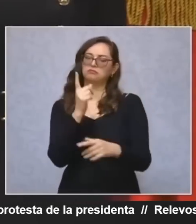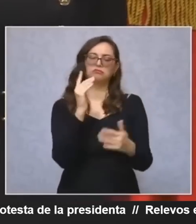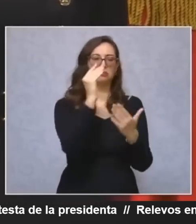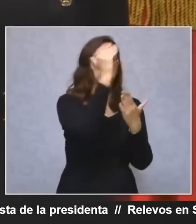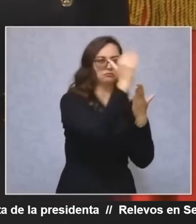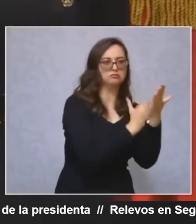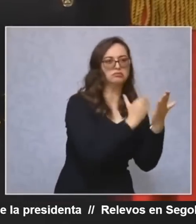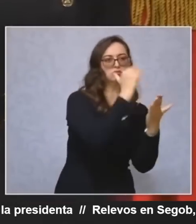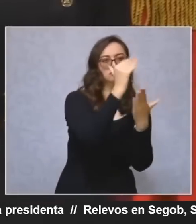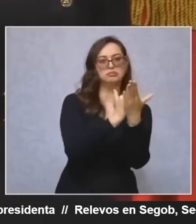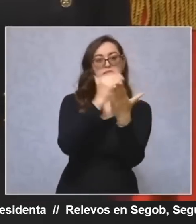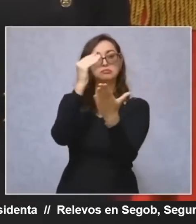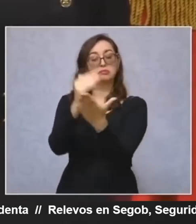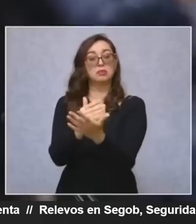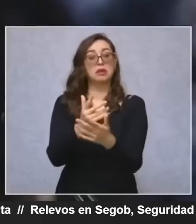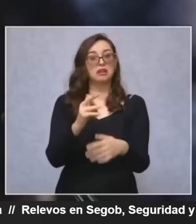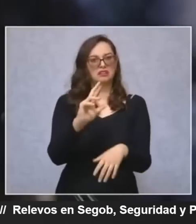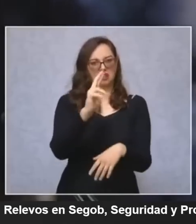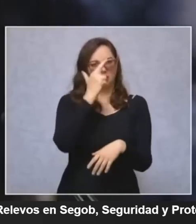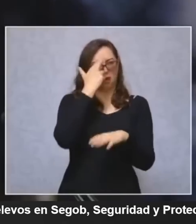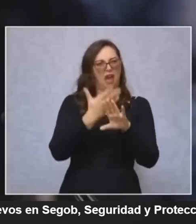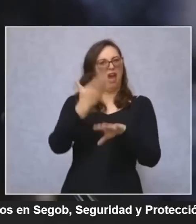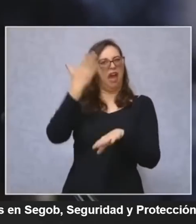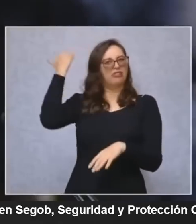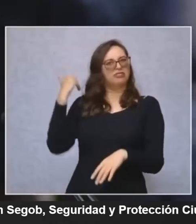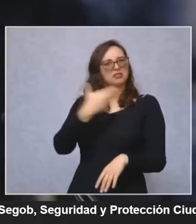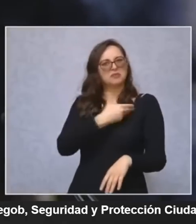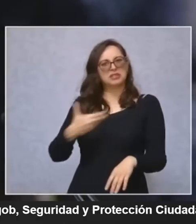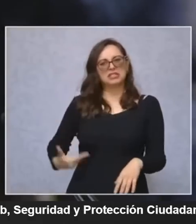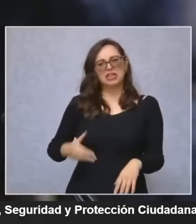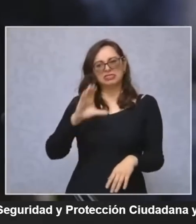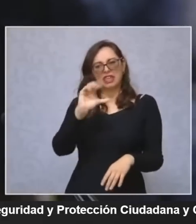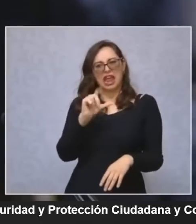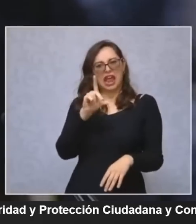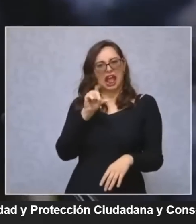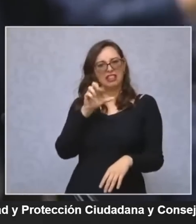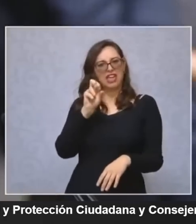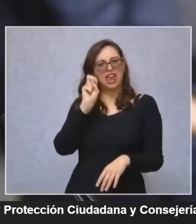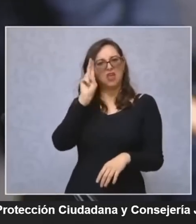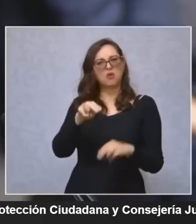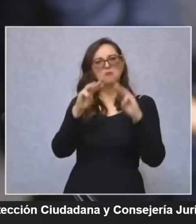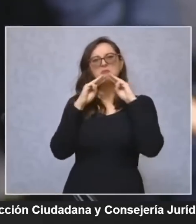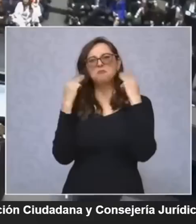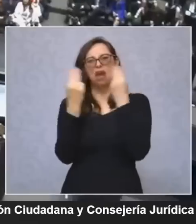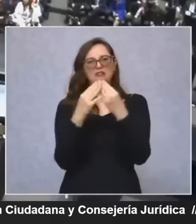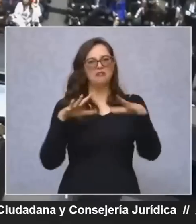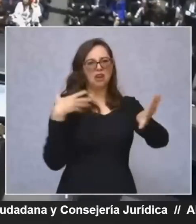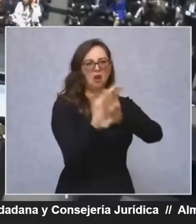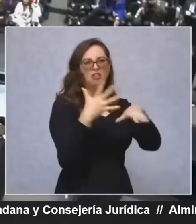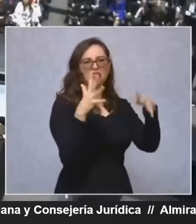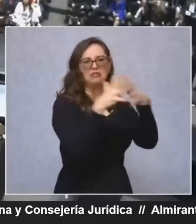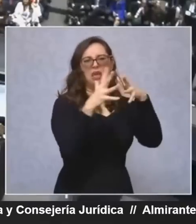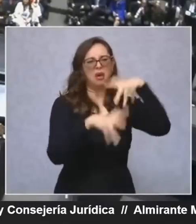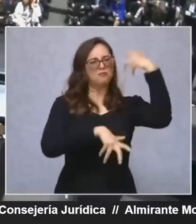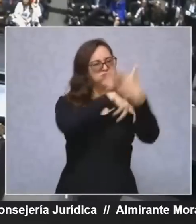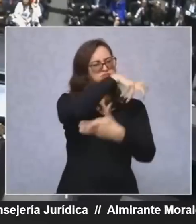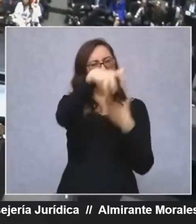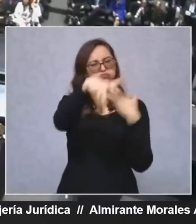irresponsable guerra contra el narco de Calderón, que tanto daño le sigue haciendo a México.